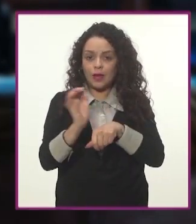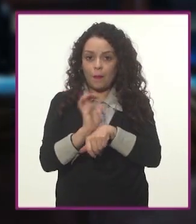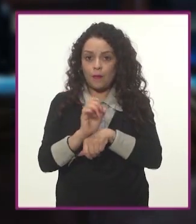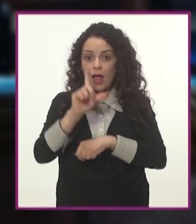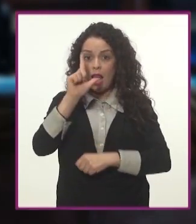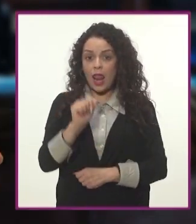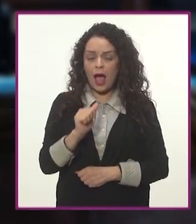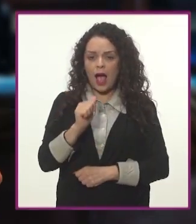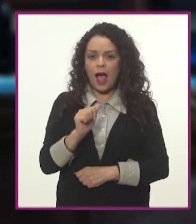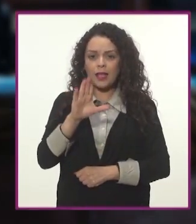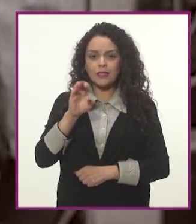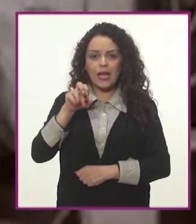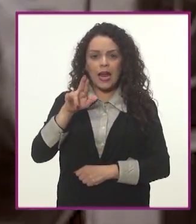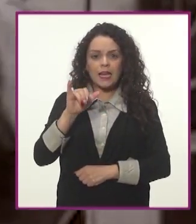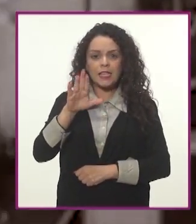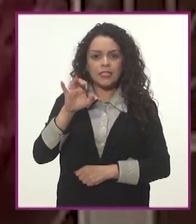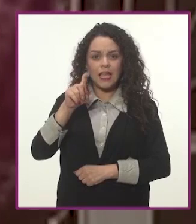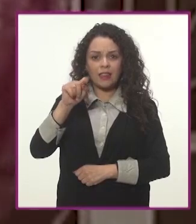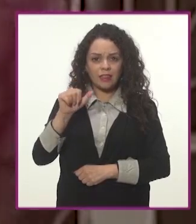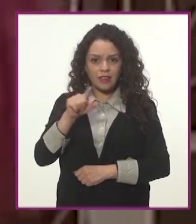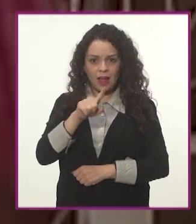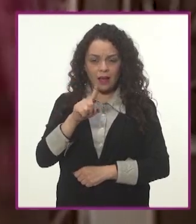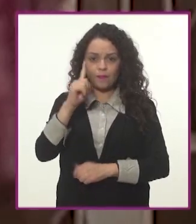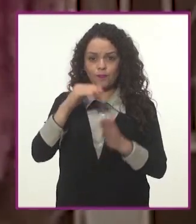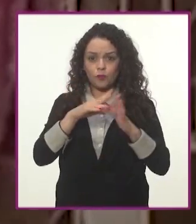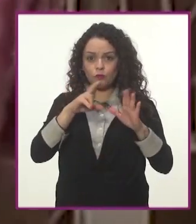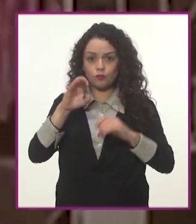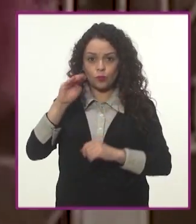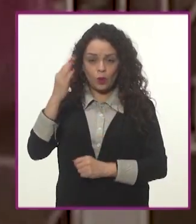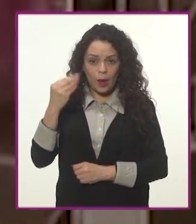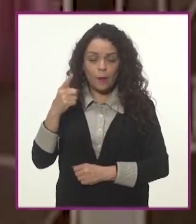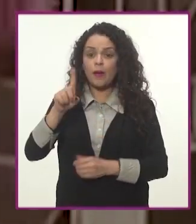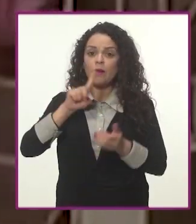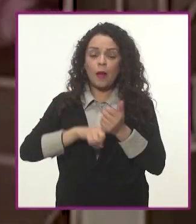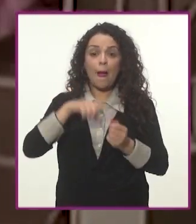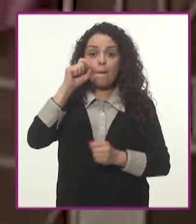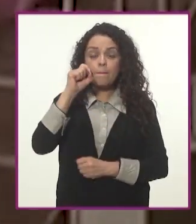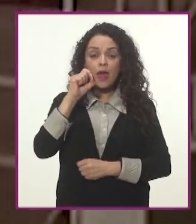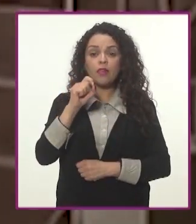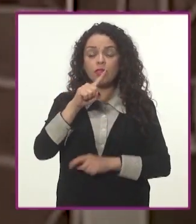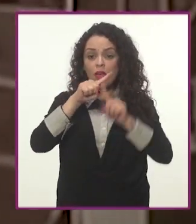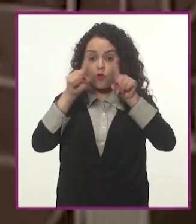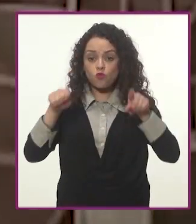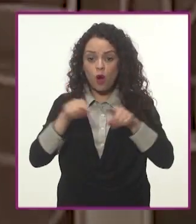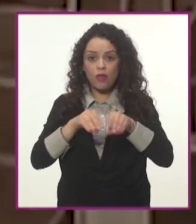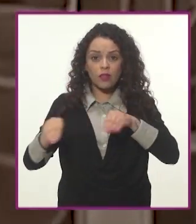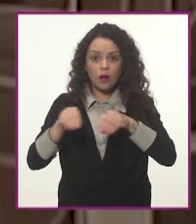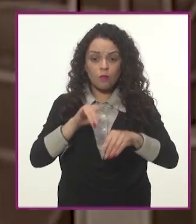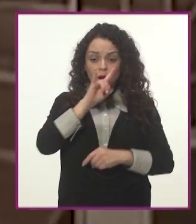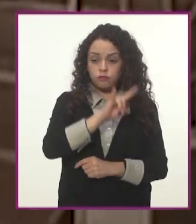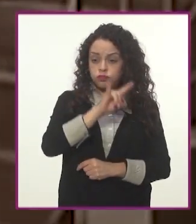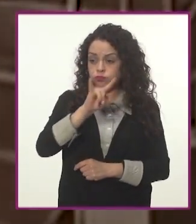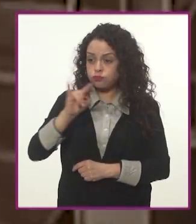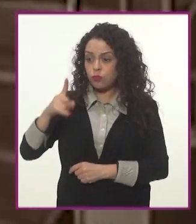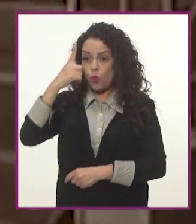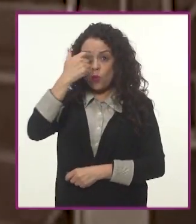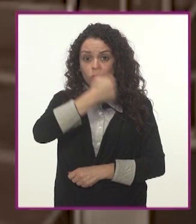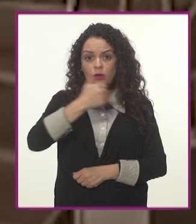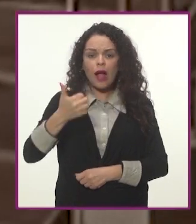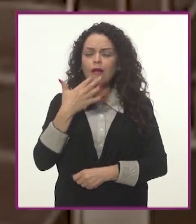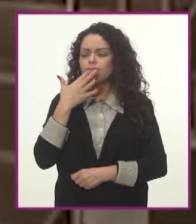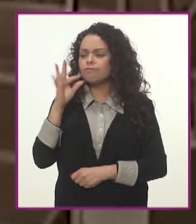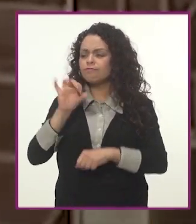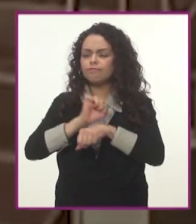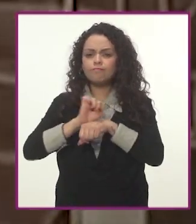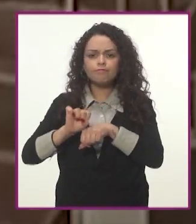de 1899, Méliès contó su historia en 20 cuadros en movimiento. Cada uno de ellos era una escena sencilla,